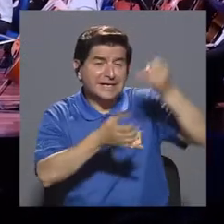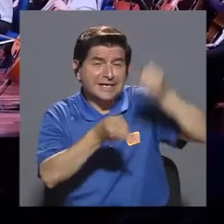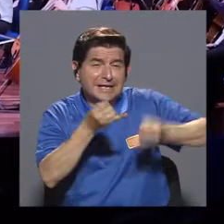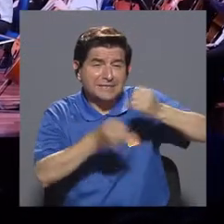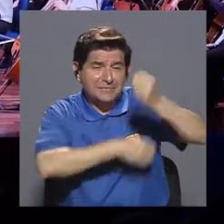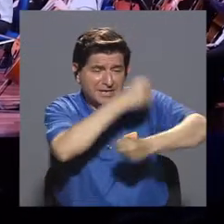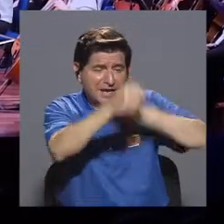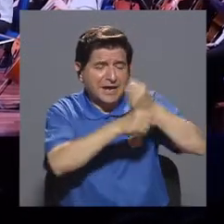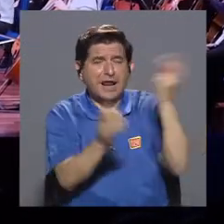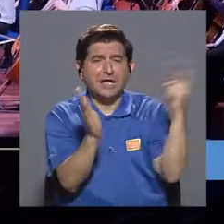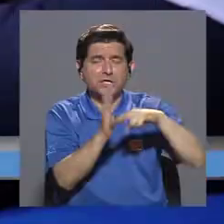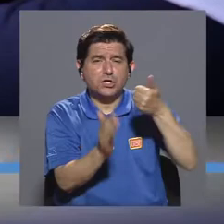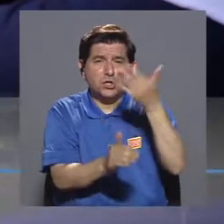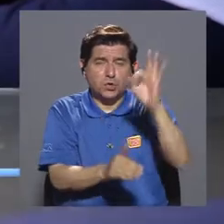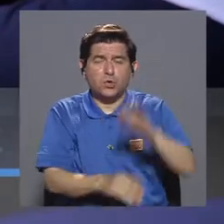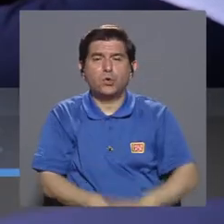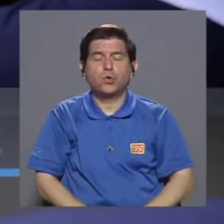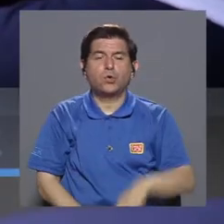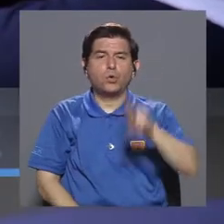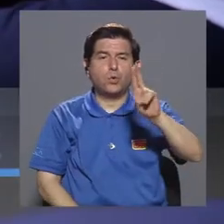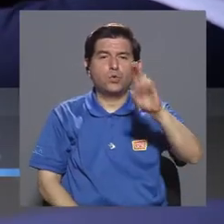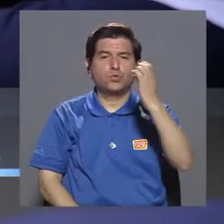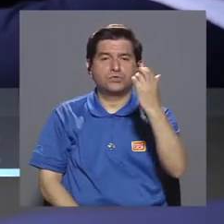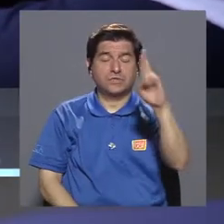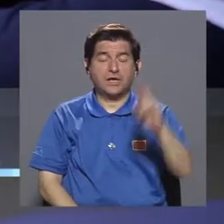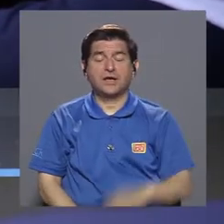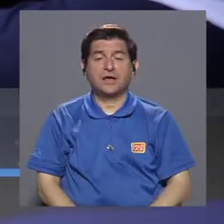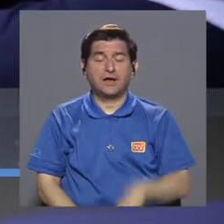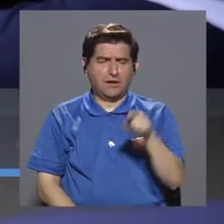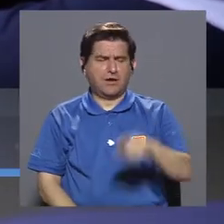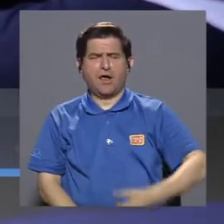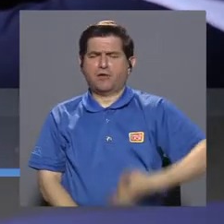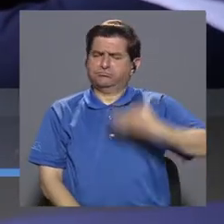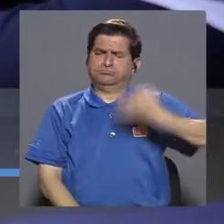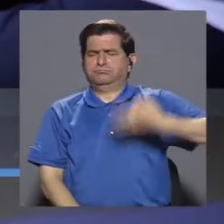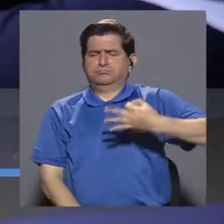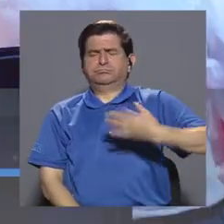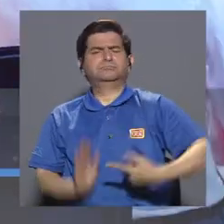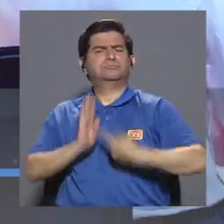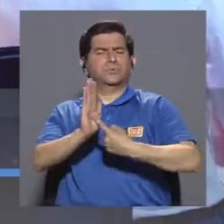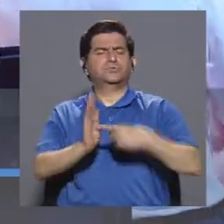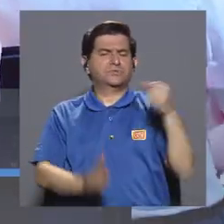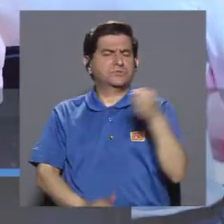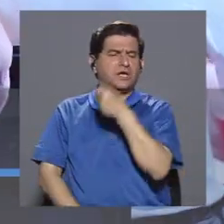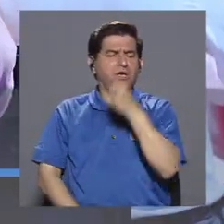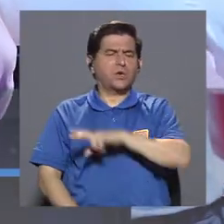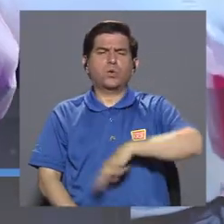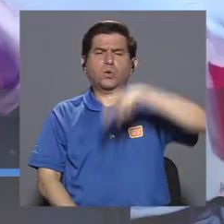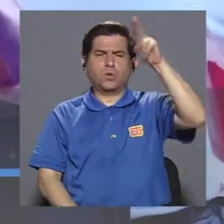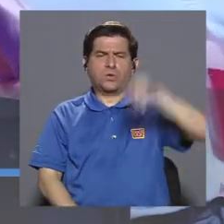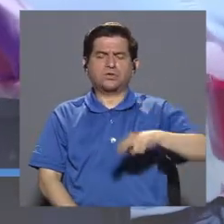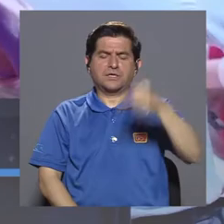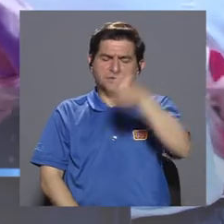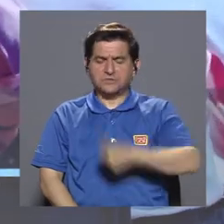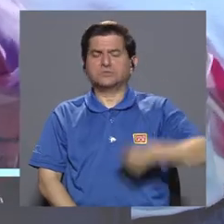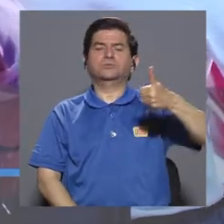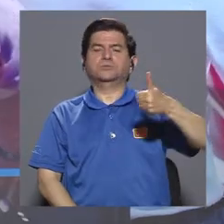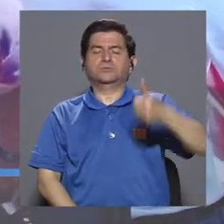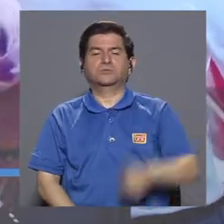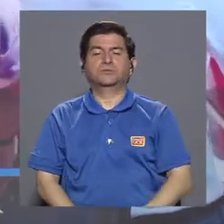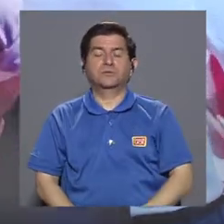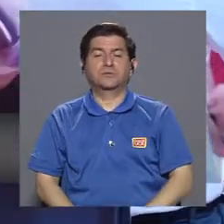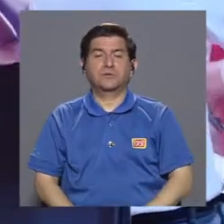A muy cerca de finalizar el año 2019, la Universidad de Costa Rica quiso vestirse de gala y presentar el concierto navideño de